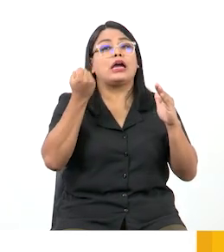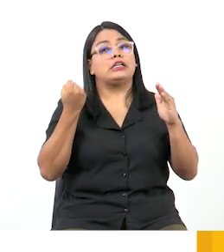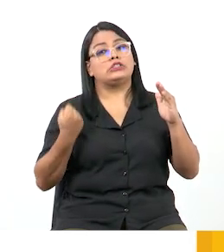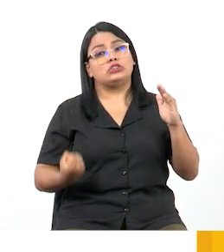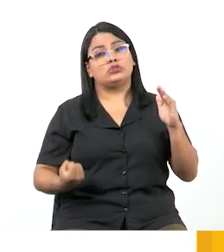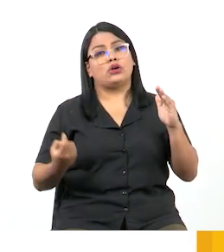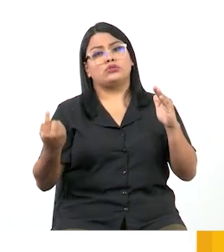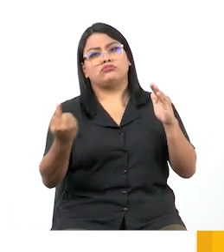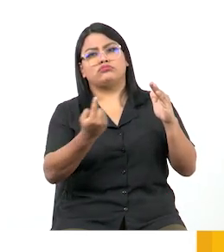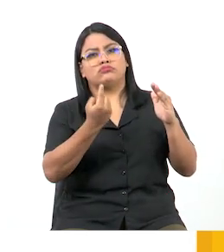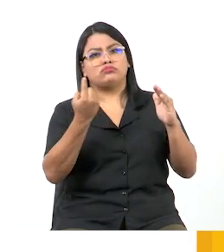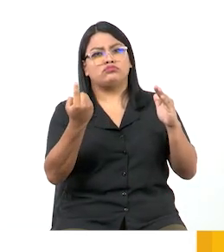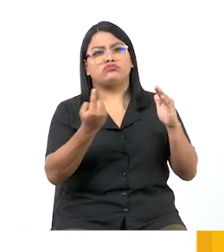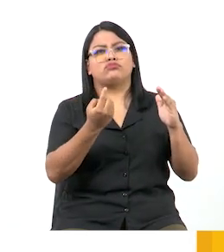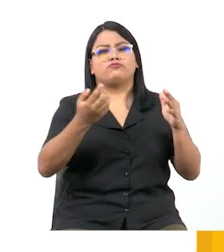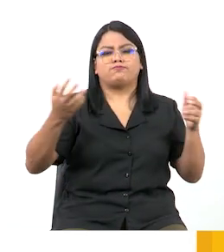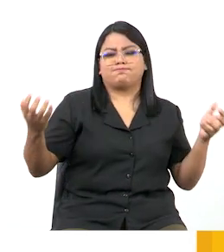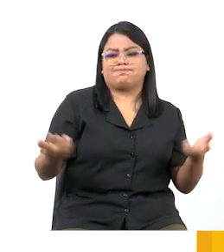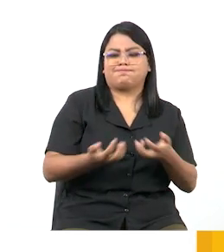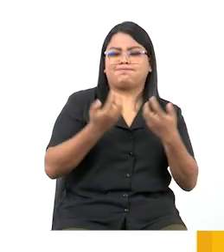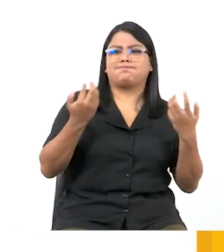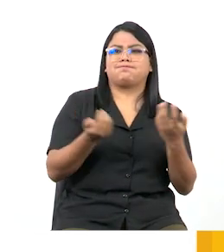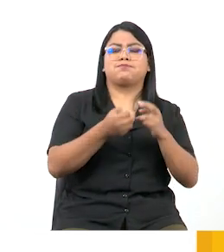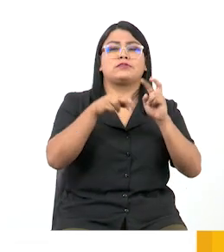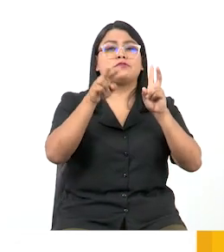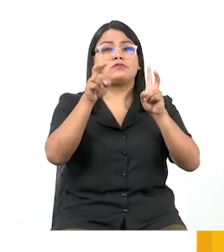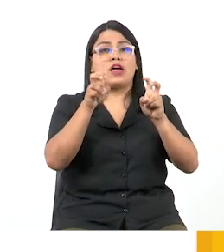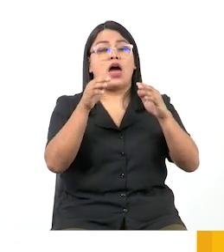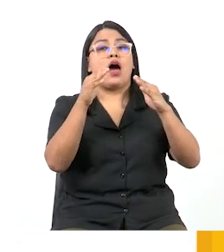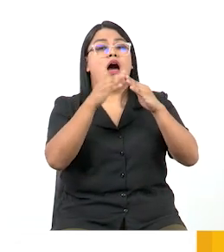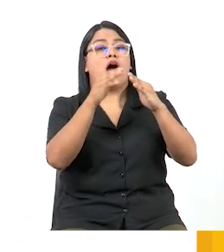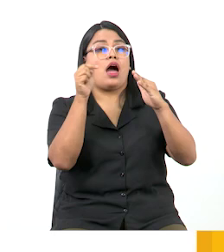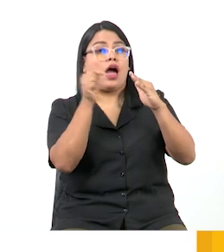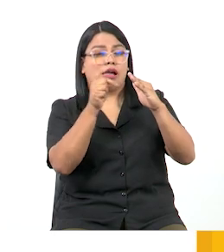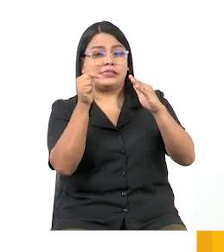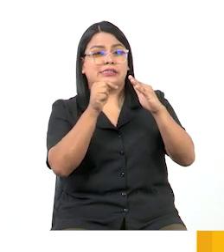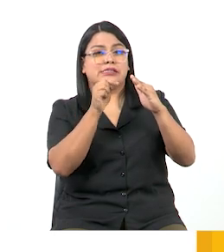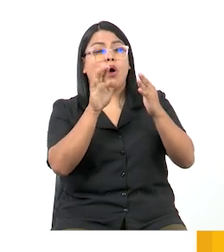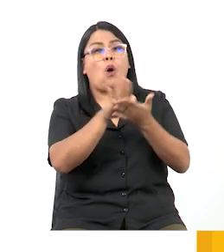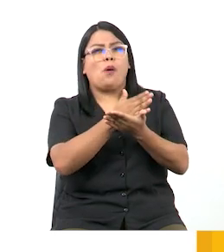el estudiantado de forma autónoma investiga sobre un contenido